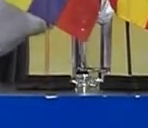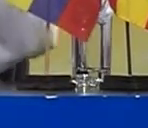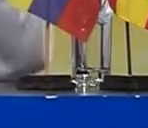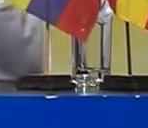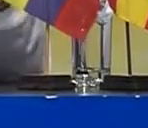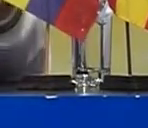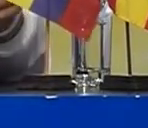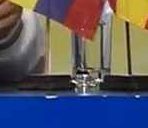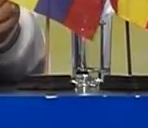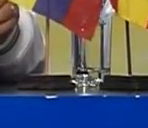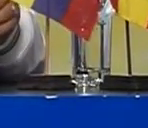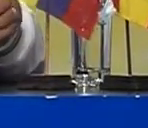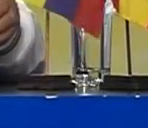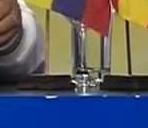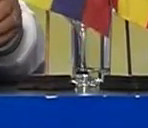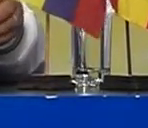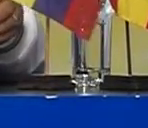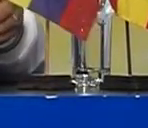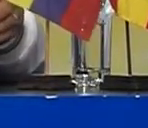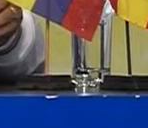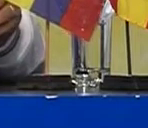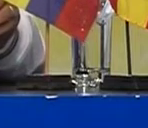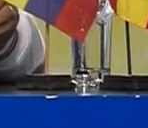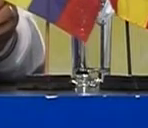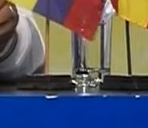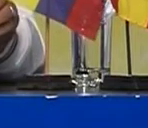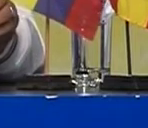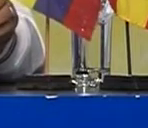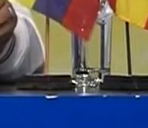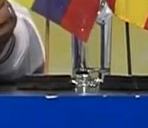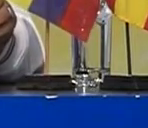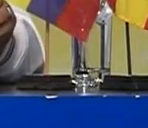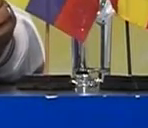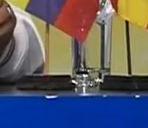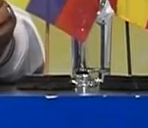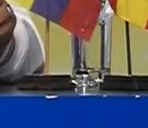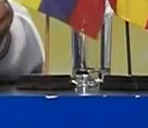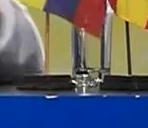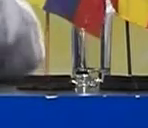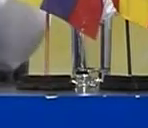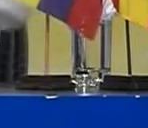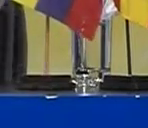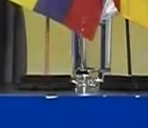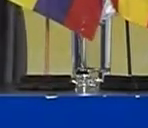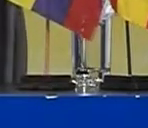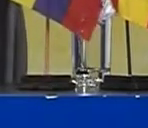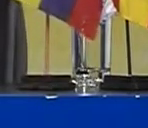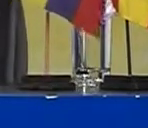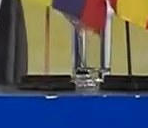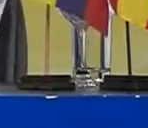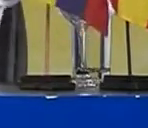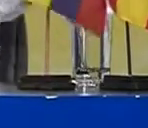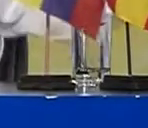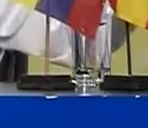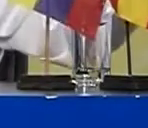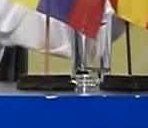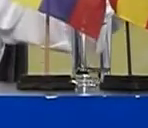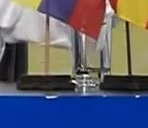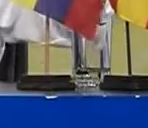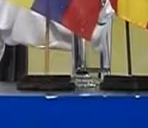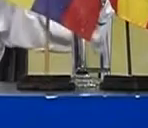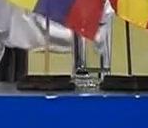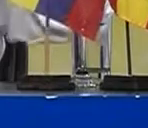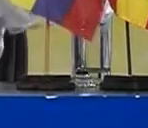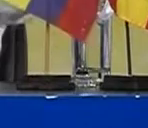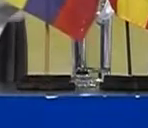en Israel, cuando los muchachos se van a casar, el día de boda andan vestidos desde